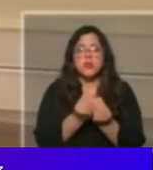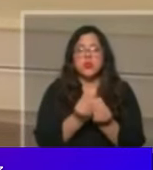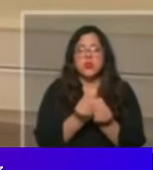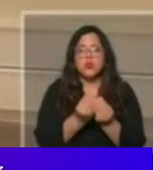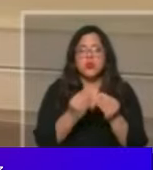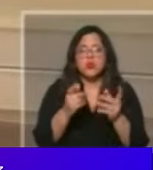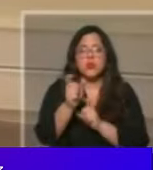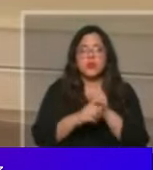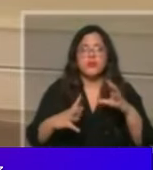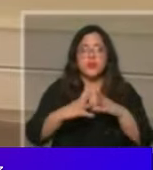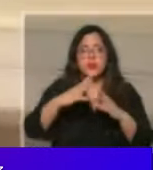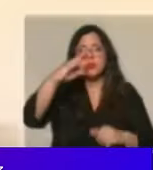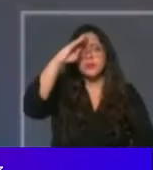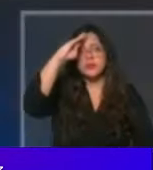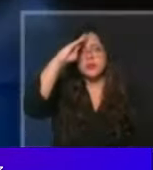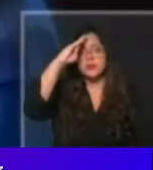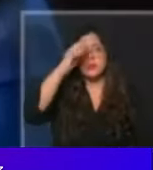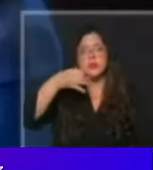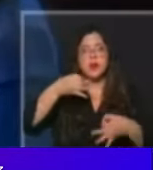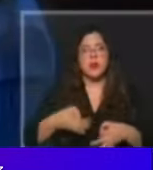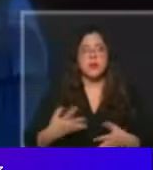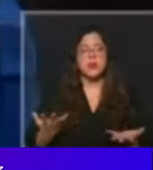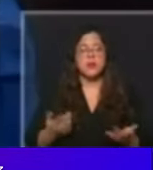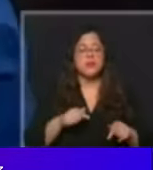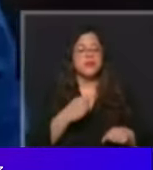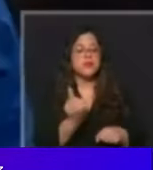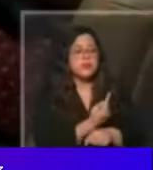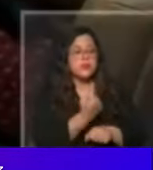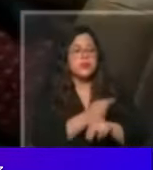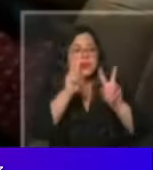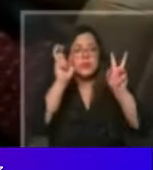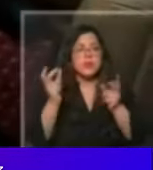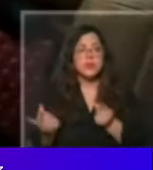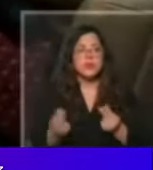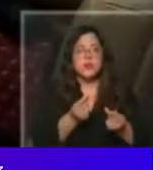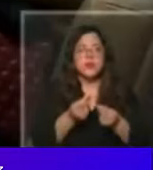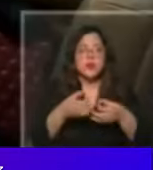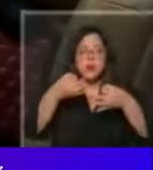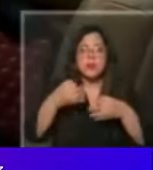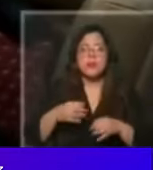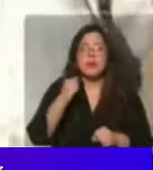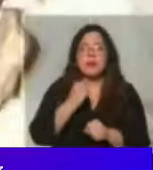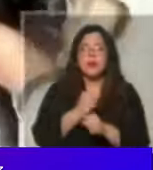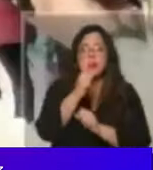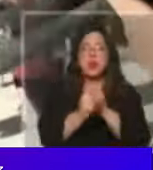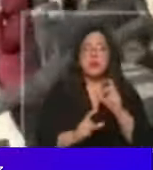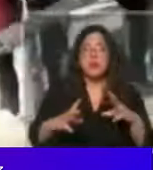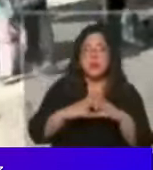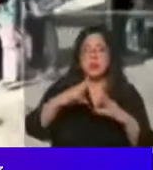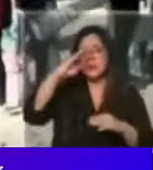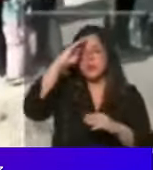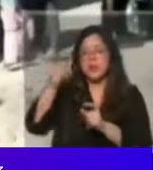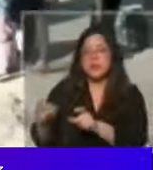de nuestras Fuerzas Armadas. Discusión sobre el financiamiento en medio de la labor de los militares en el resguardo de